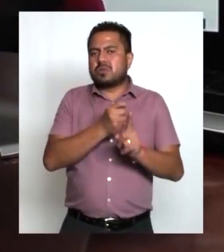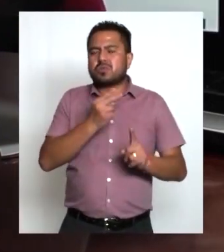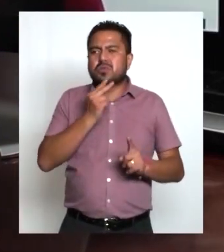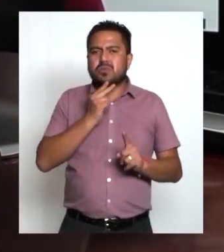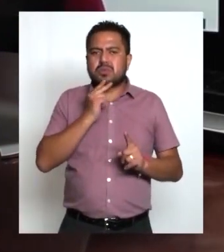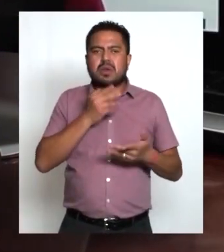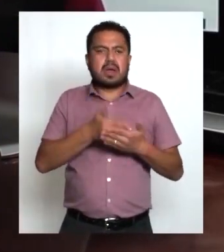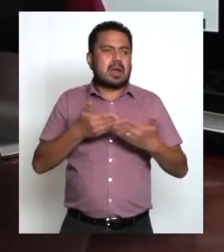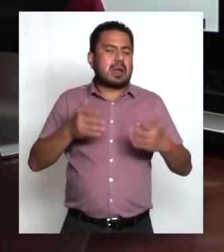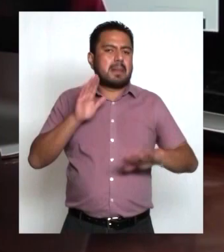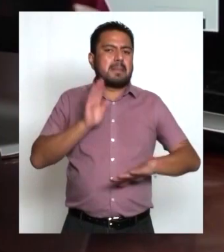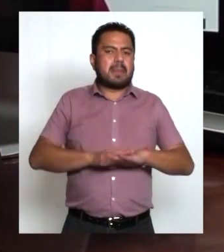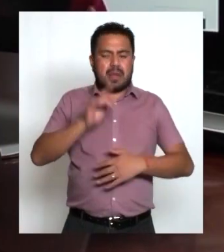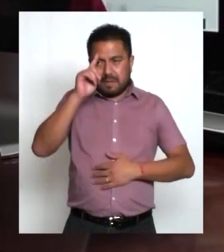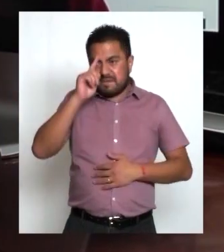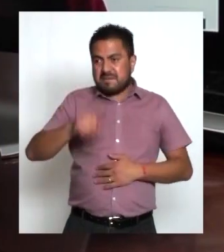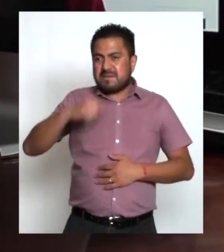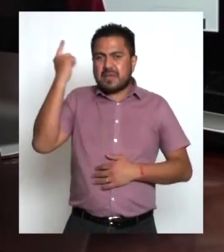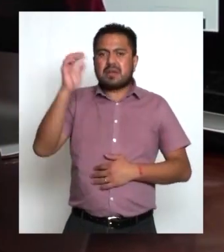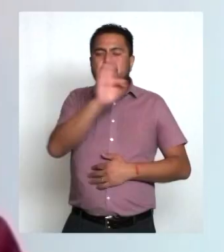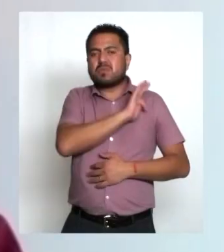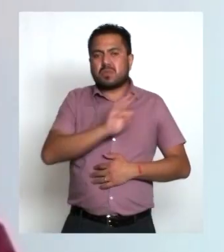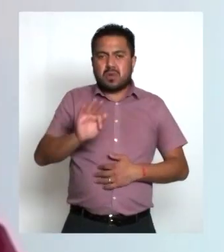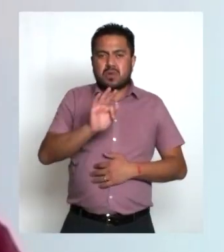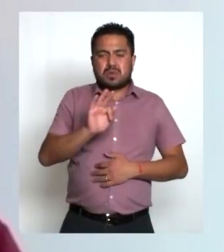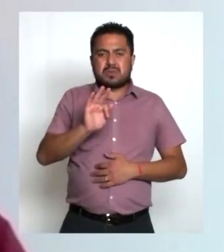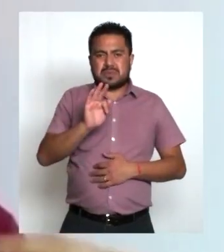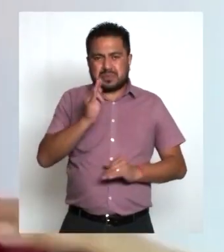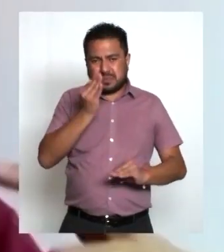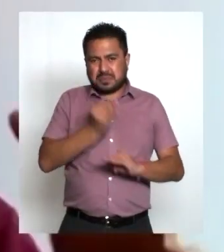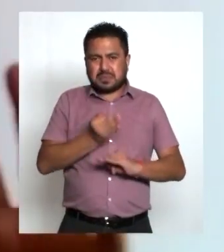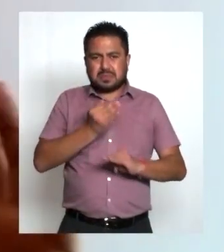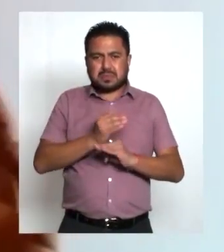esté utilizando. Entonces la manera más fácil para poder